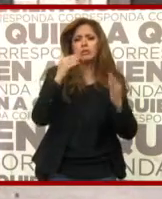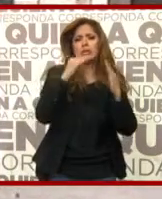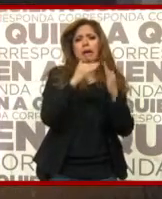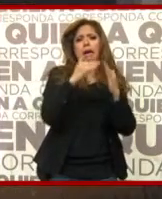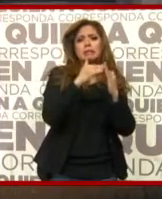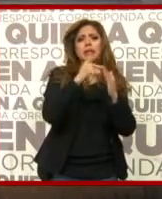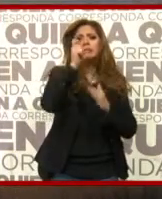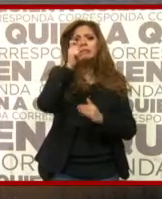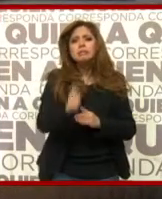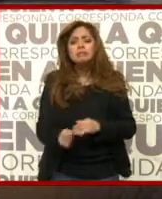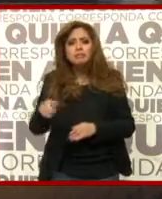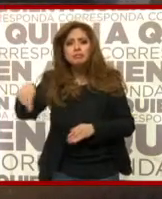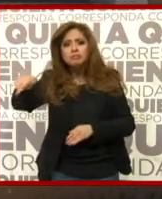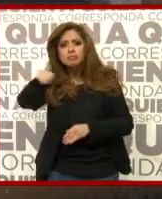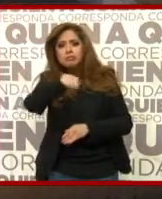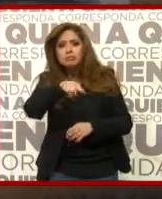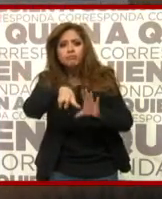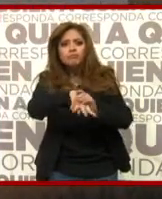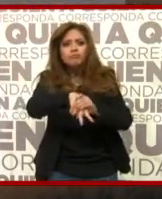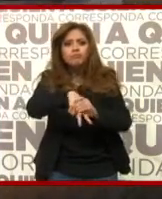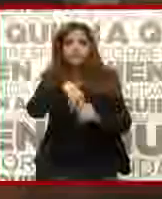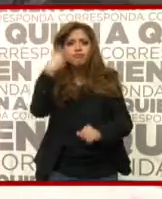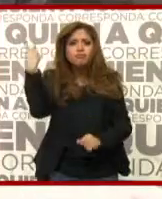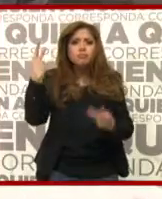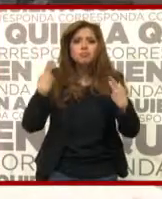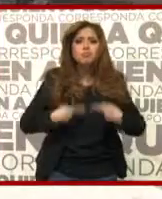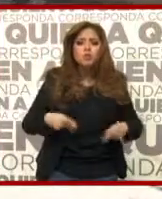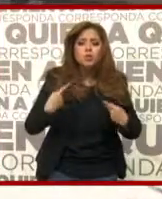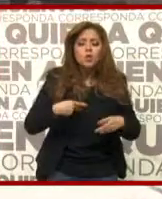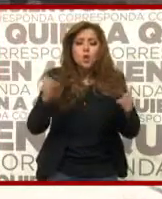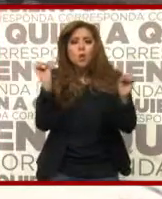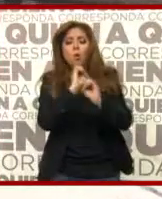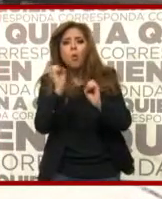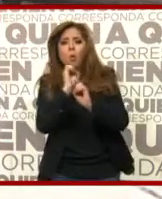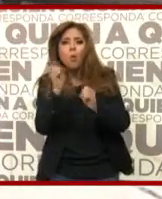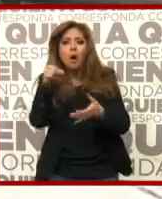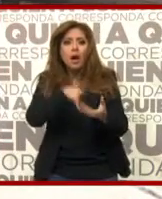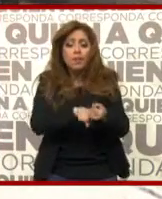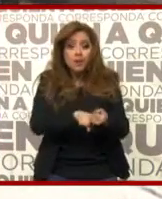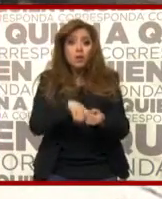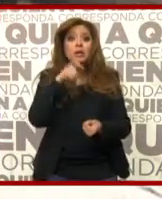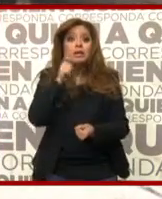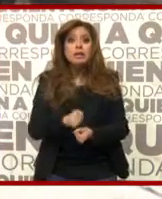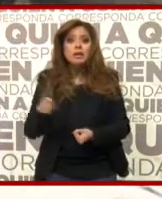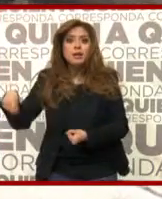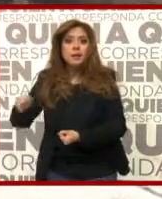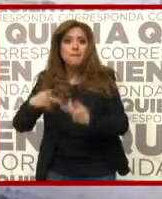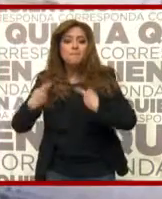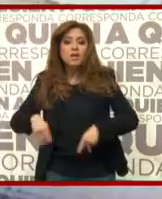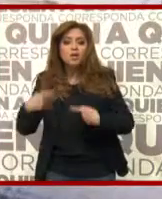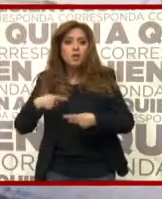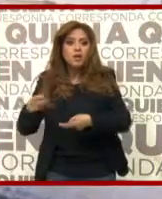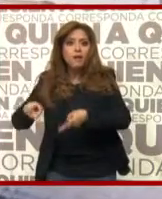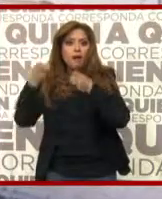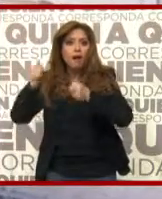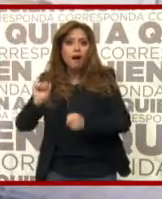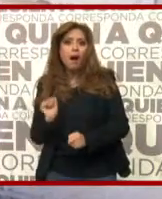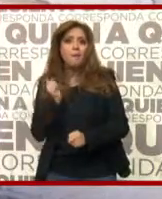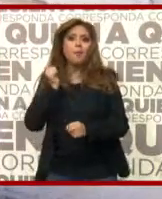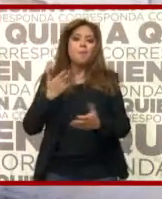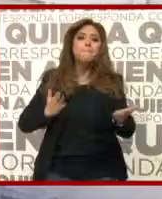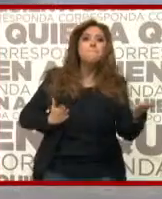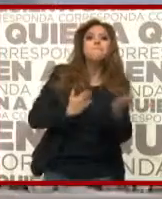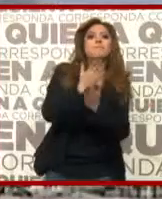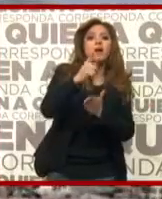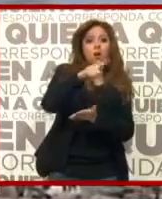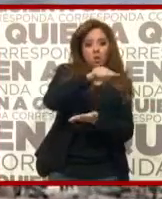las cuales lucen completamente en el abandono, mismas que se convierten en el lugar perfecto para algunos desconocidos que pasan por estos